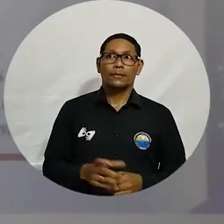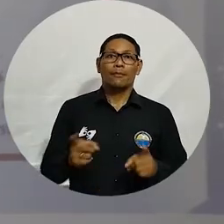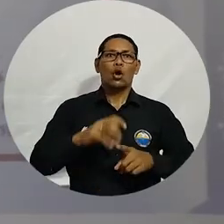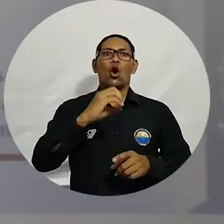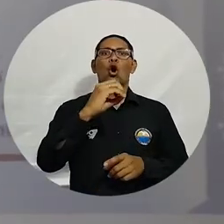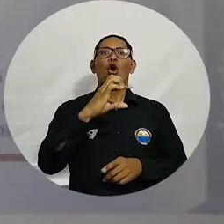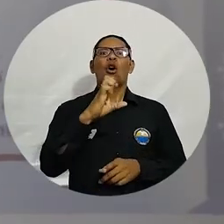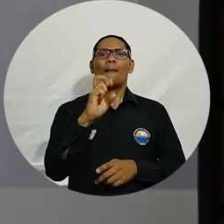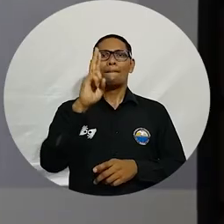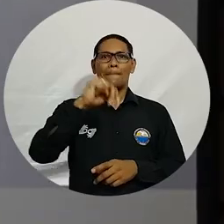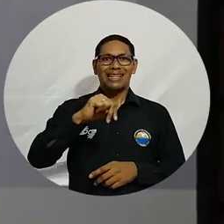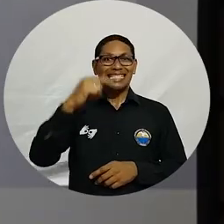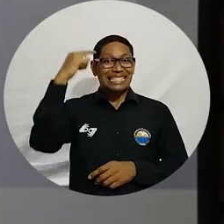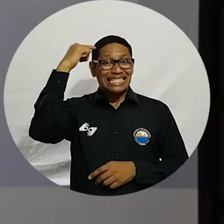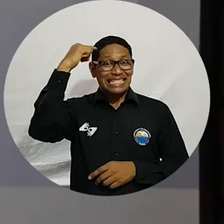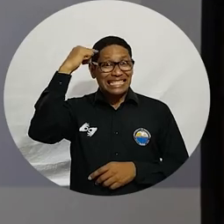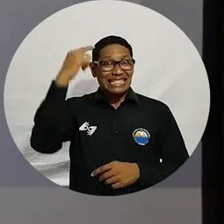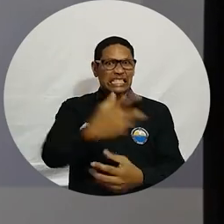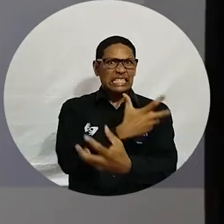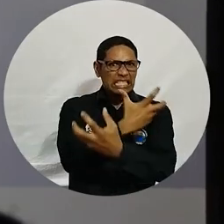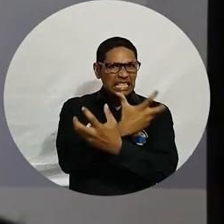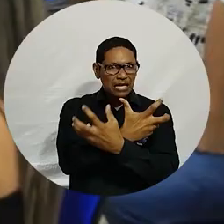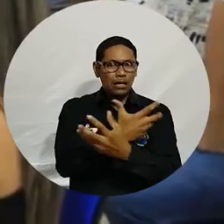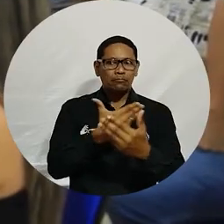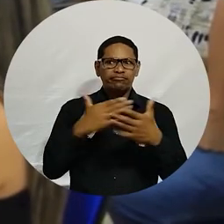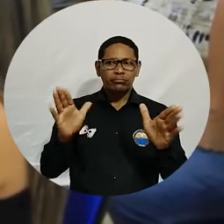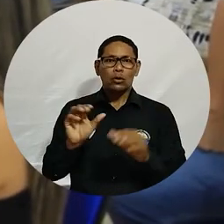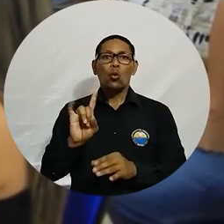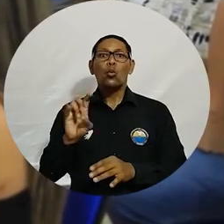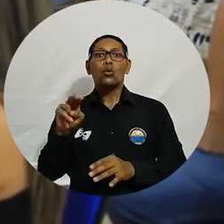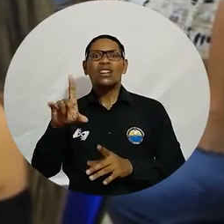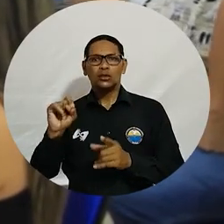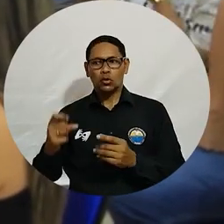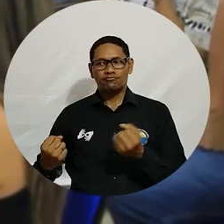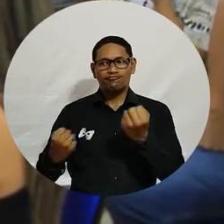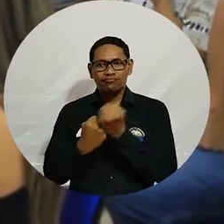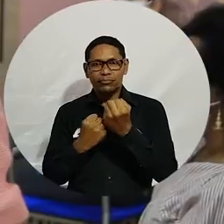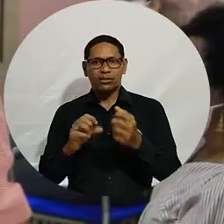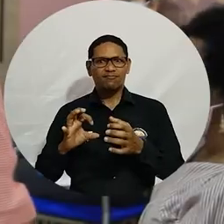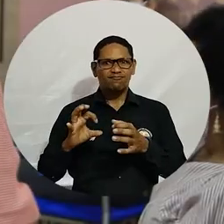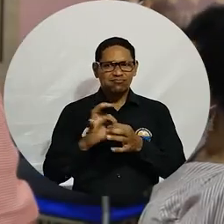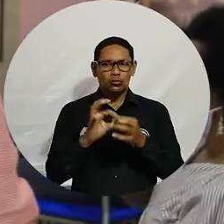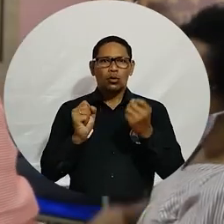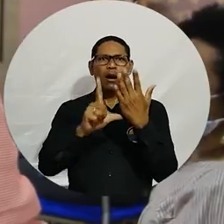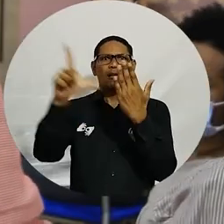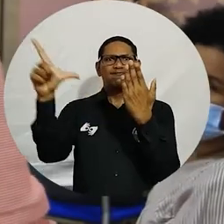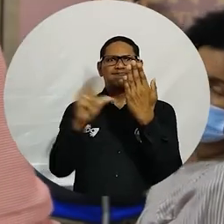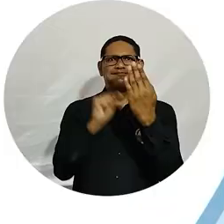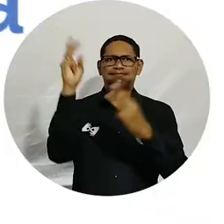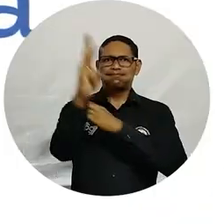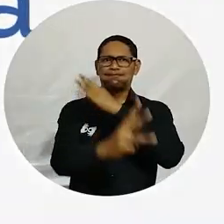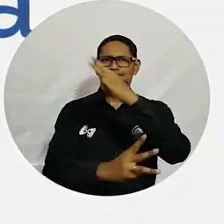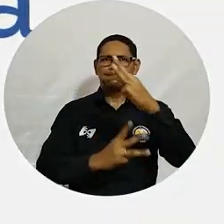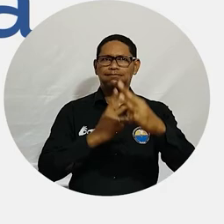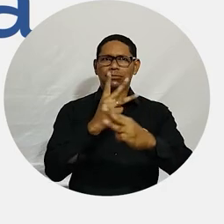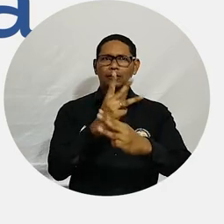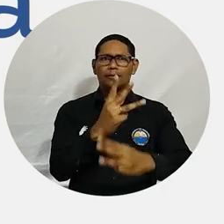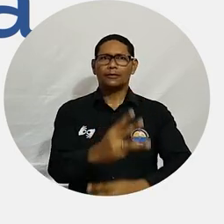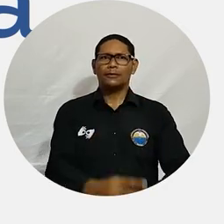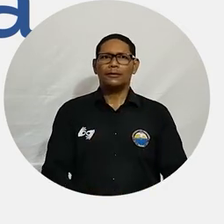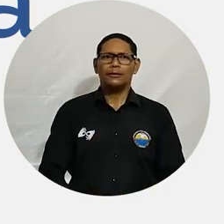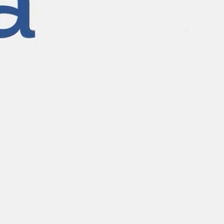conocida como Open Science, nace de la UNESCO ante los nuevos avances tecnológicos y la digitalización global.